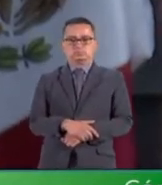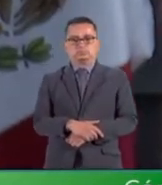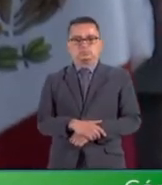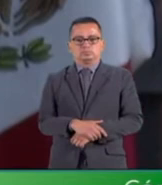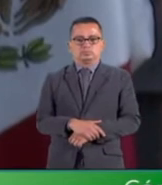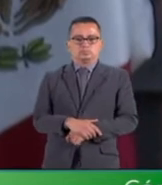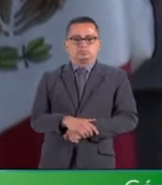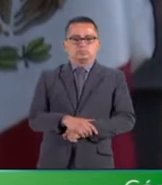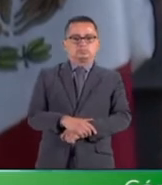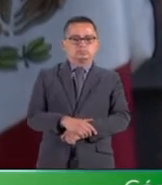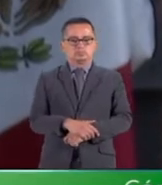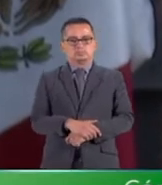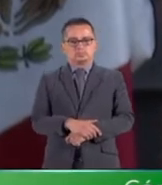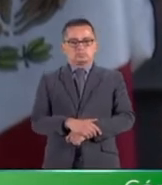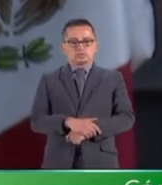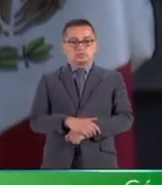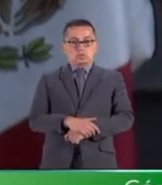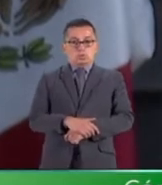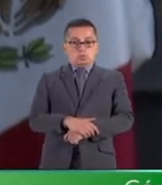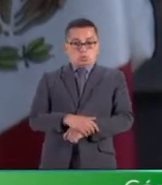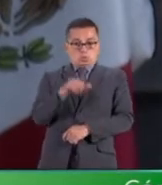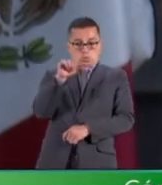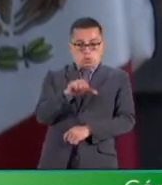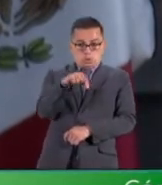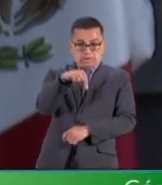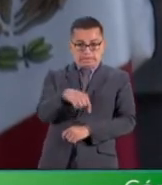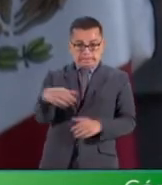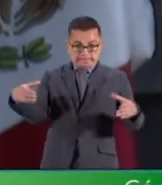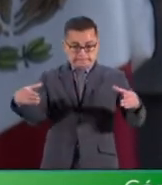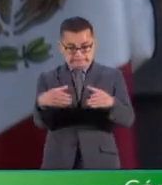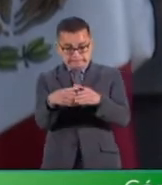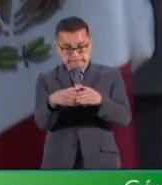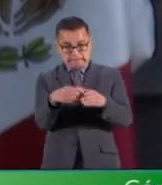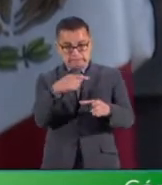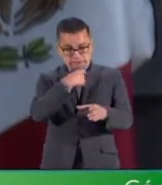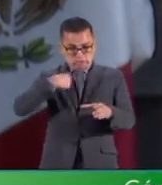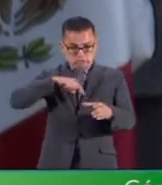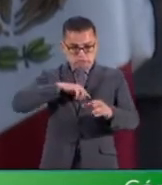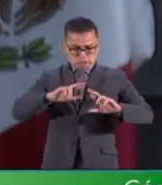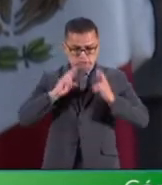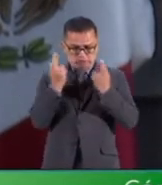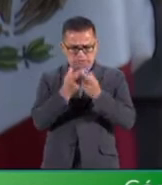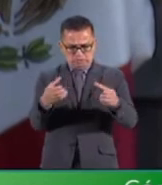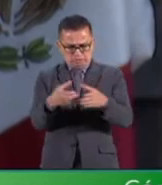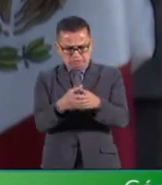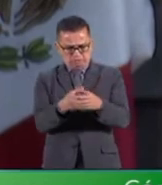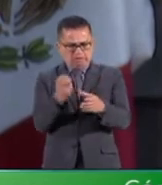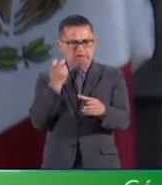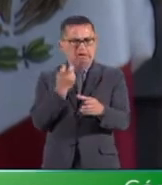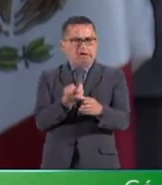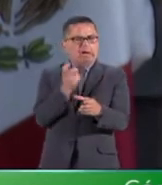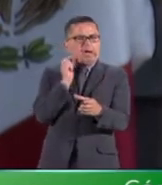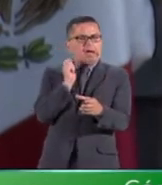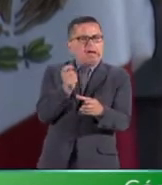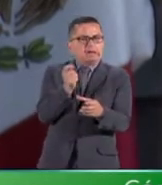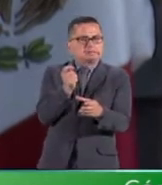aquí, en este lugar que fue declarado un recinto emergente